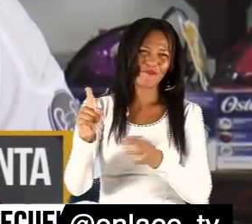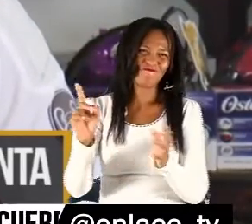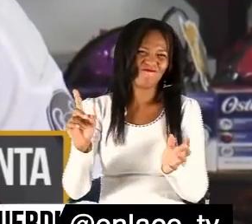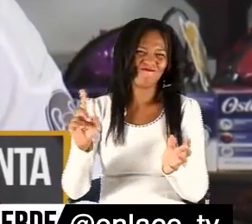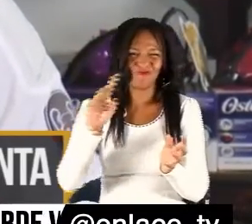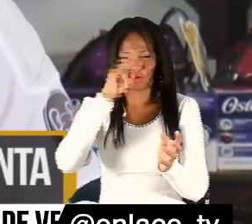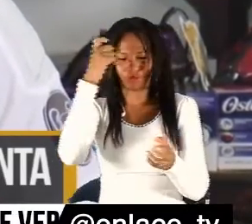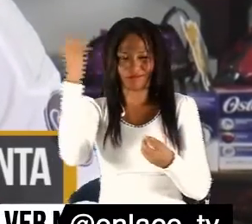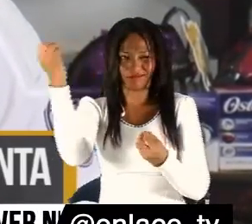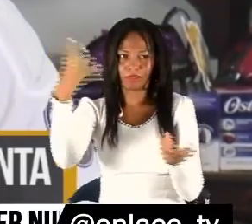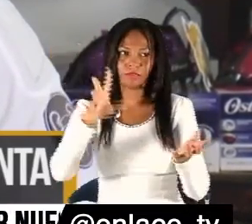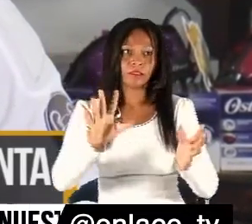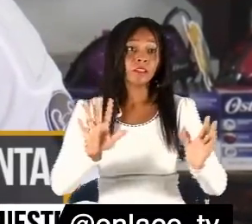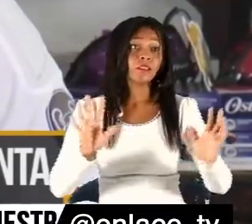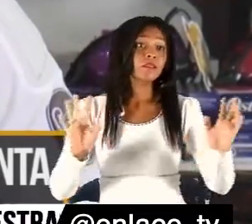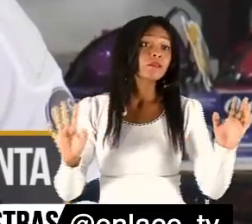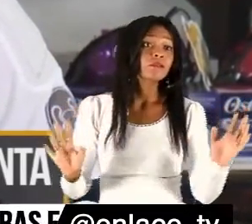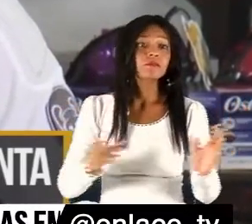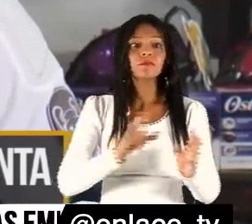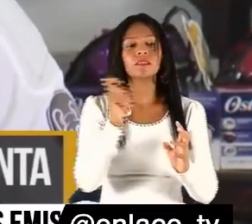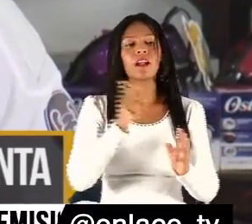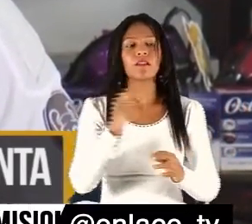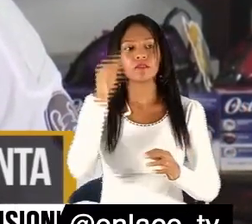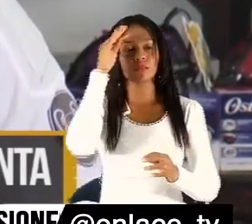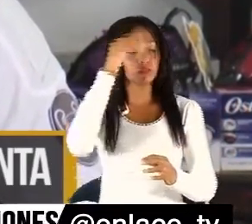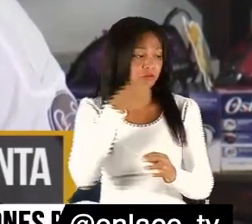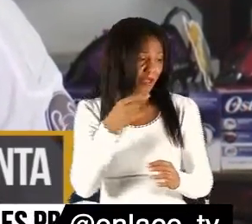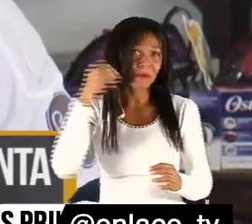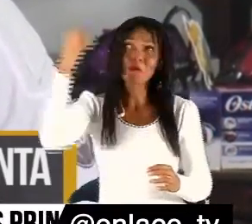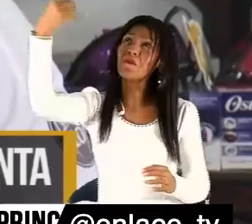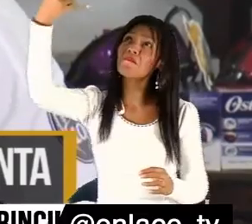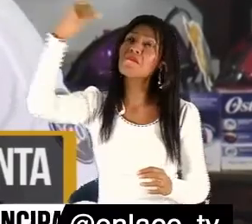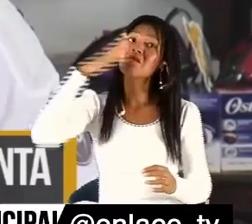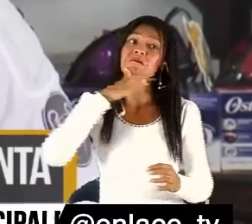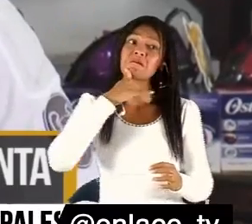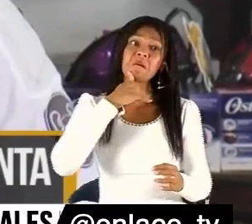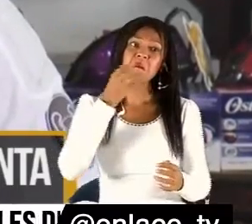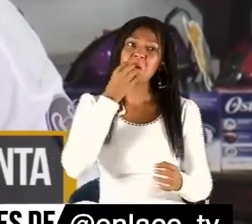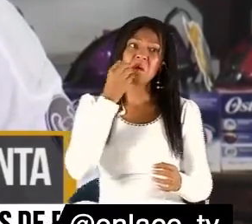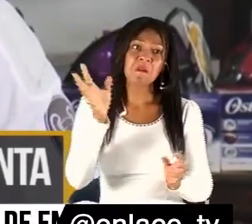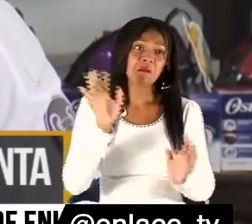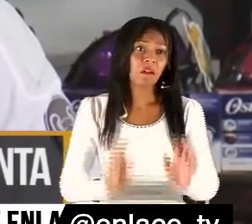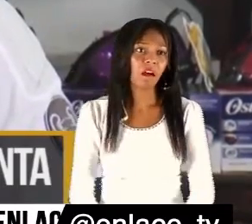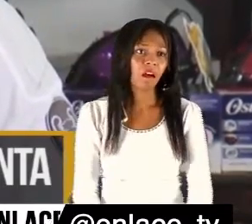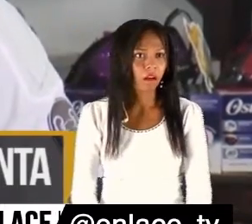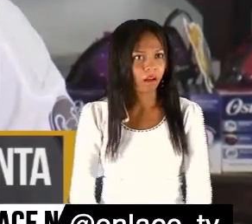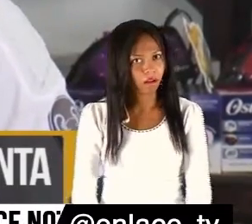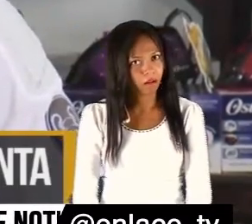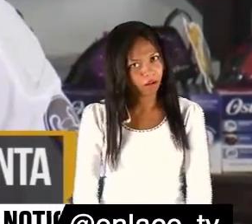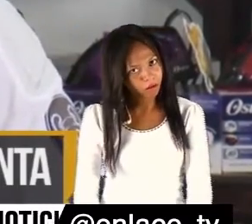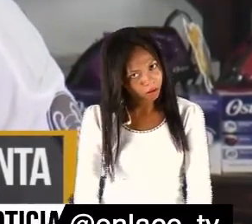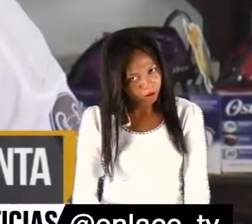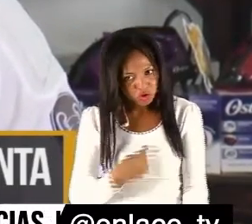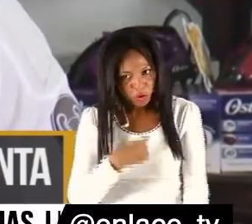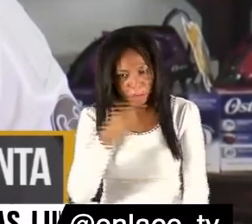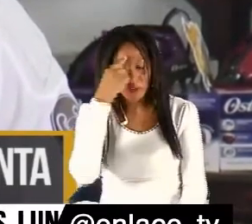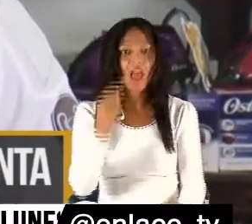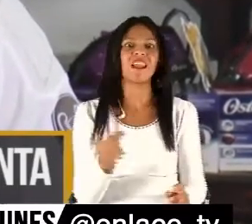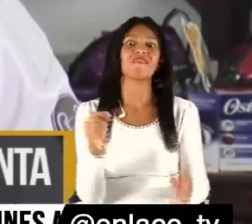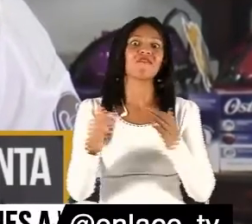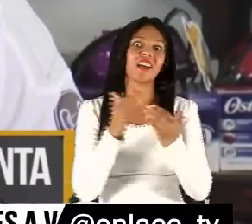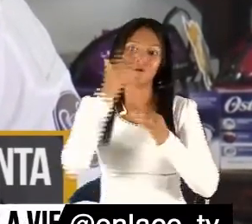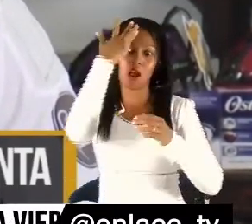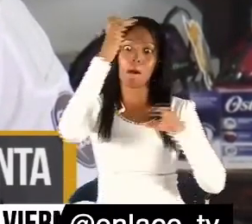yo así, pero cuando llegan las autoridades me informan de que esta no funciona. Yo llegué muy confiado porque dije, con esa cámara podemos ubicar la placa de la